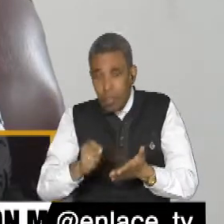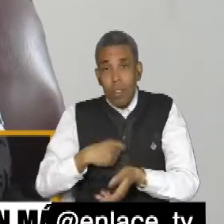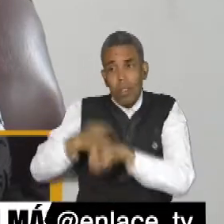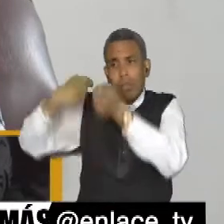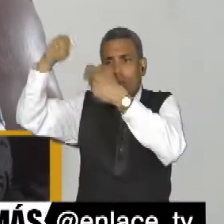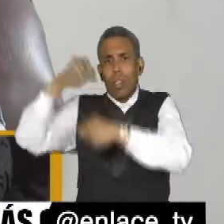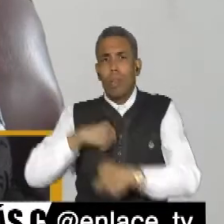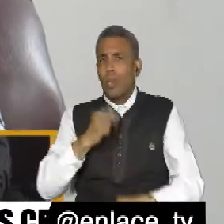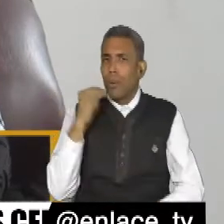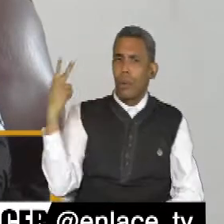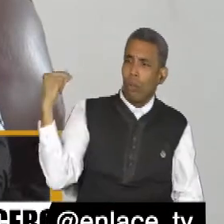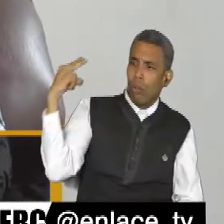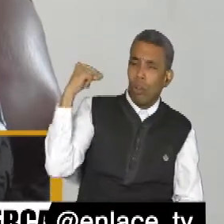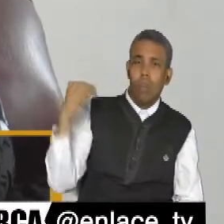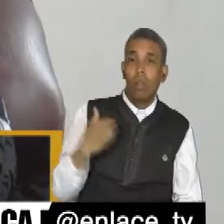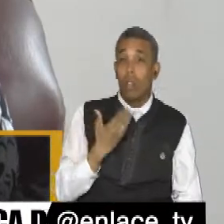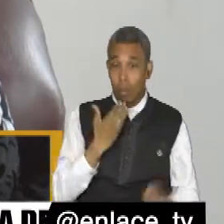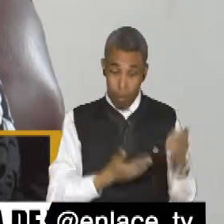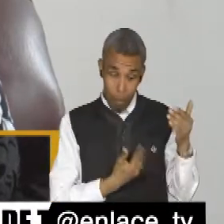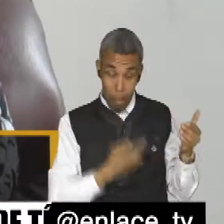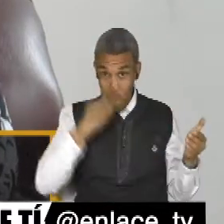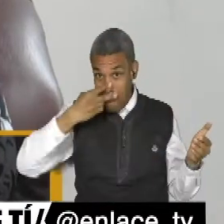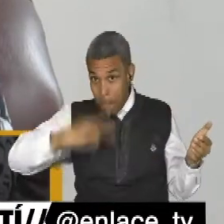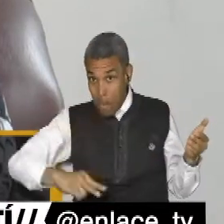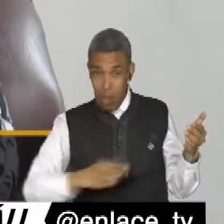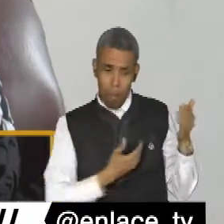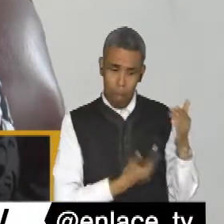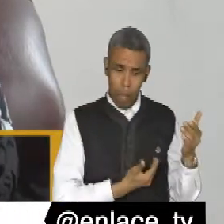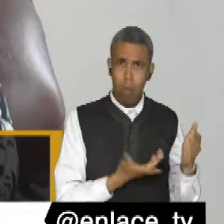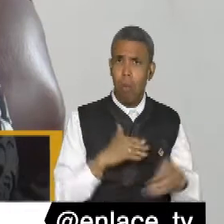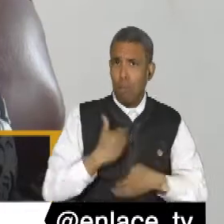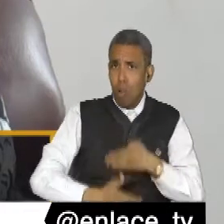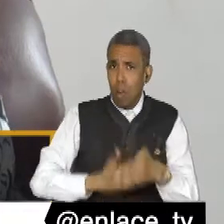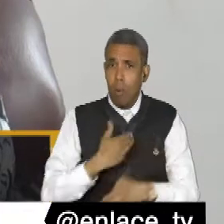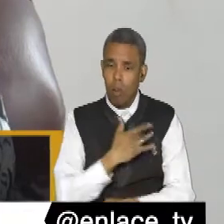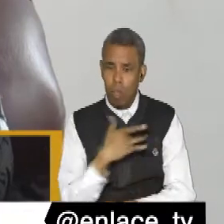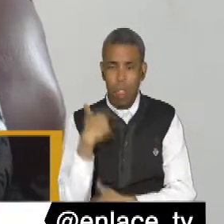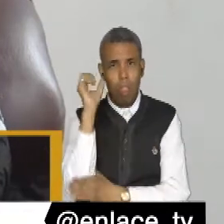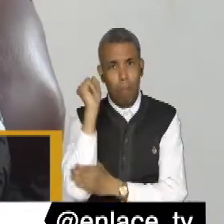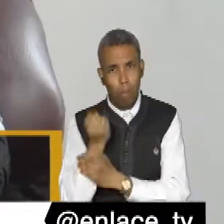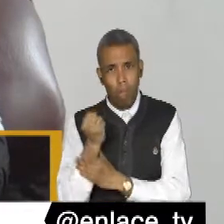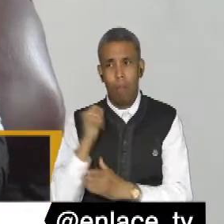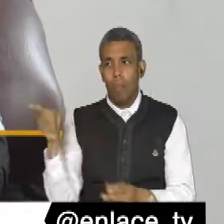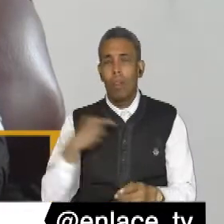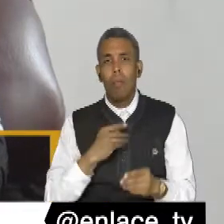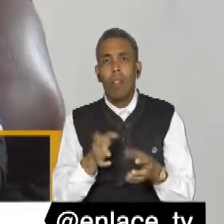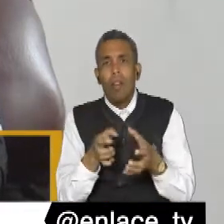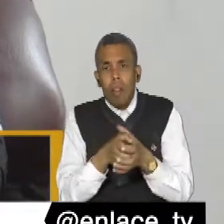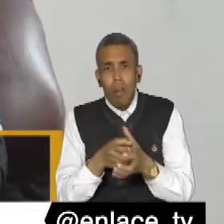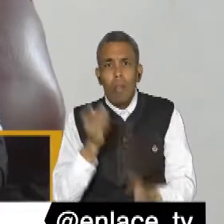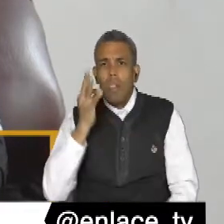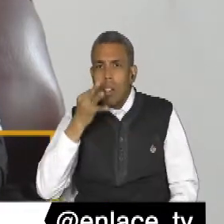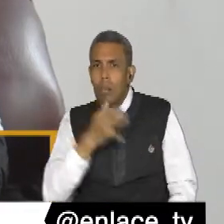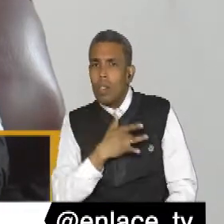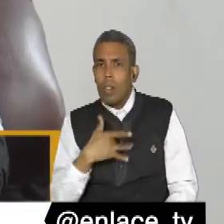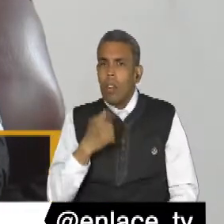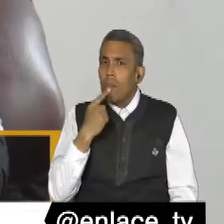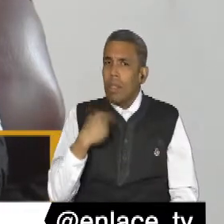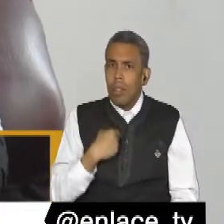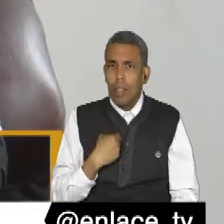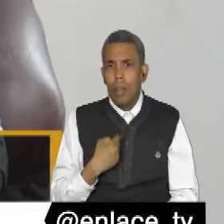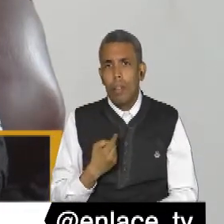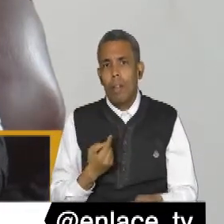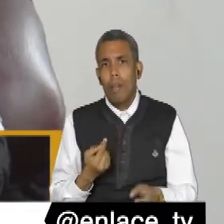salud del niño se deteriora cada día más y la EPS no nos responde. Dice que toca esperar y toca esperar y toca esperar, y así llevamos